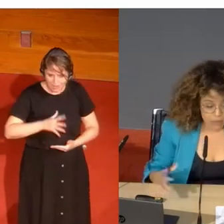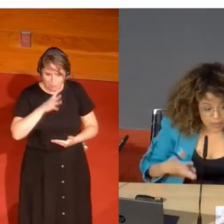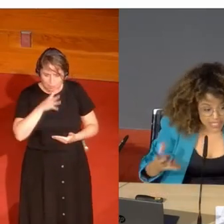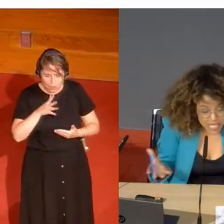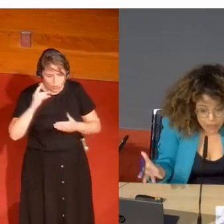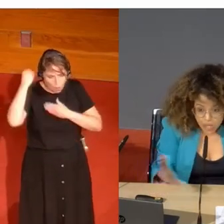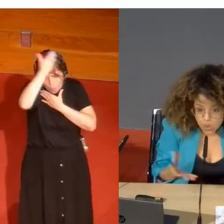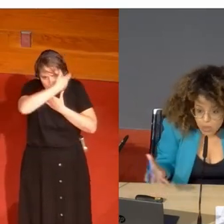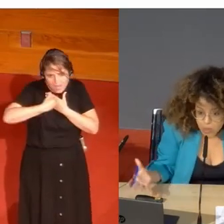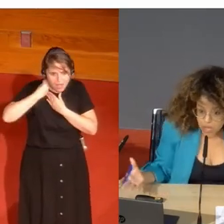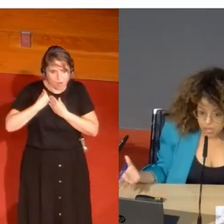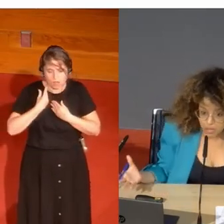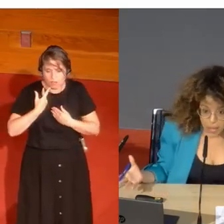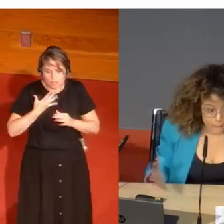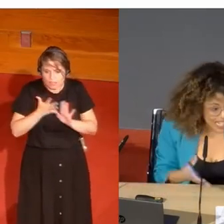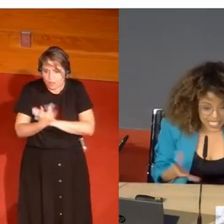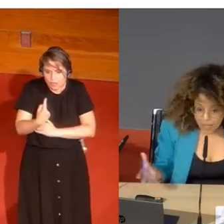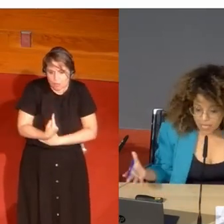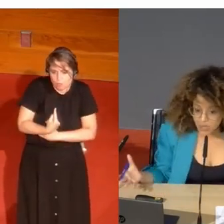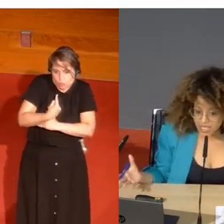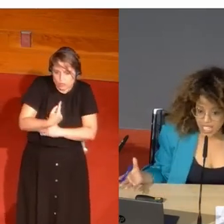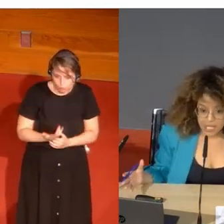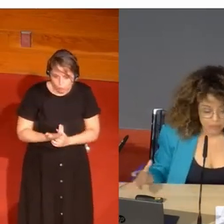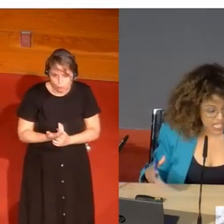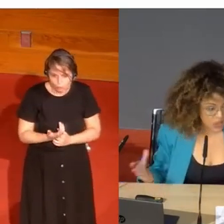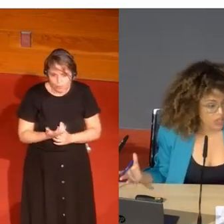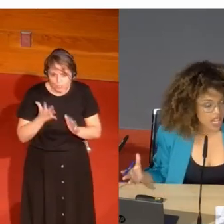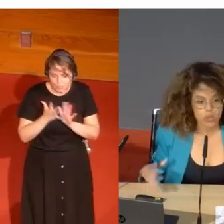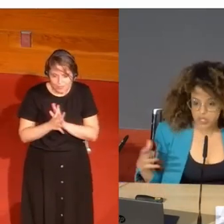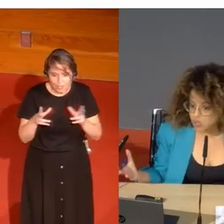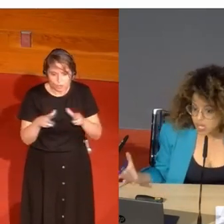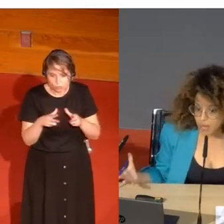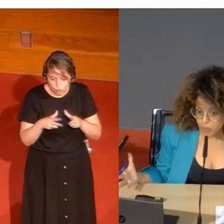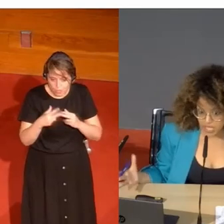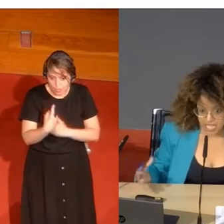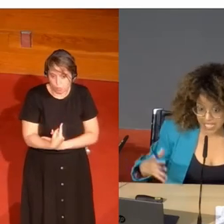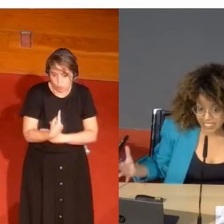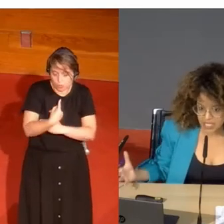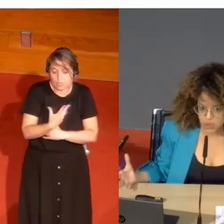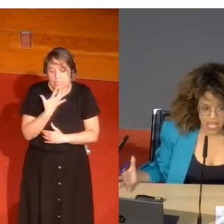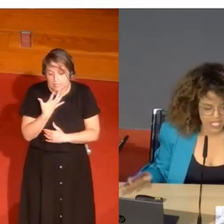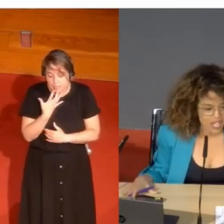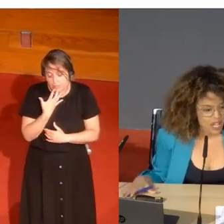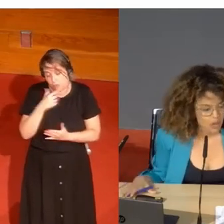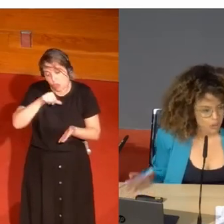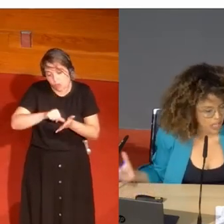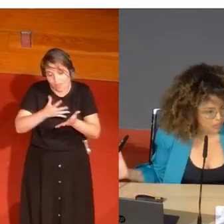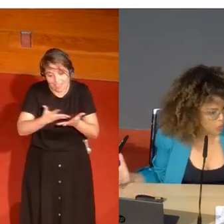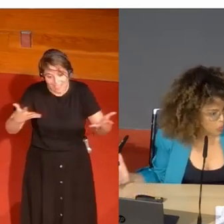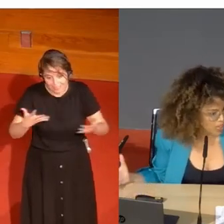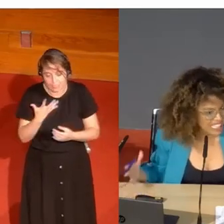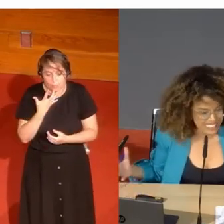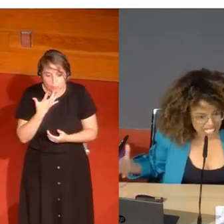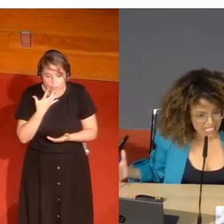velo simplemente que el velo es una imposición para la gran mayoría de la sociedad sobre todo si hablamos de las grandes ciudades Como